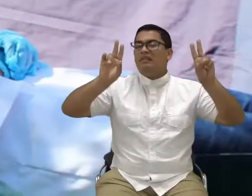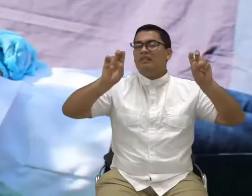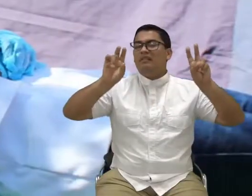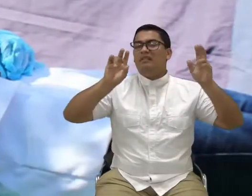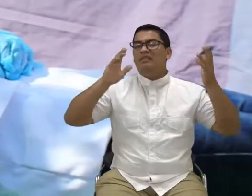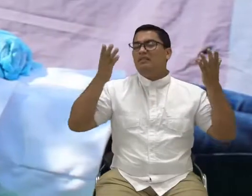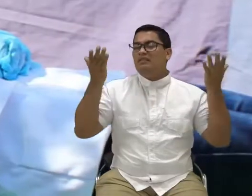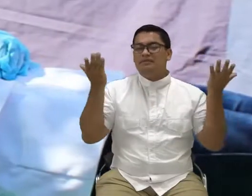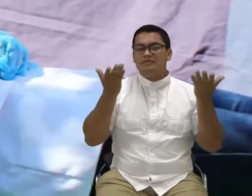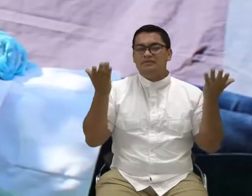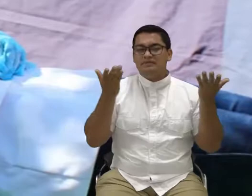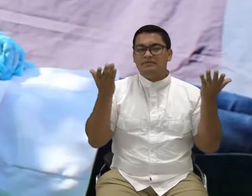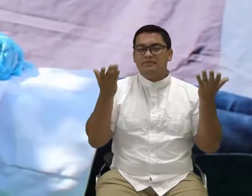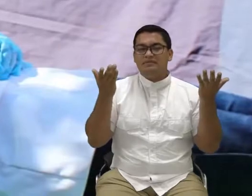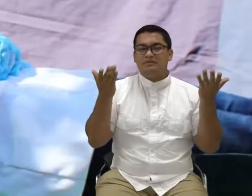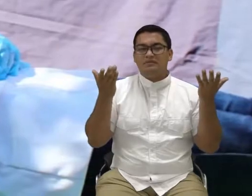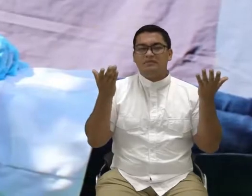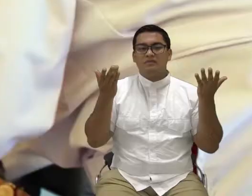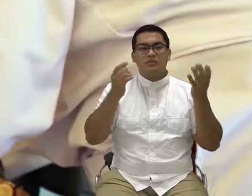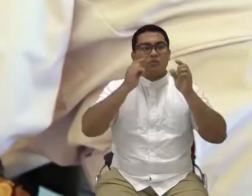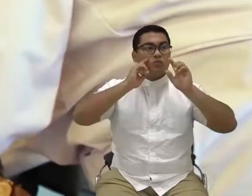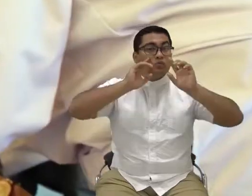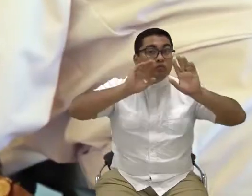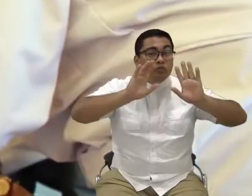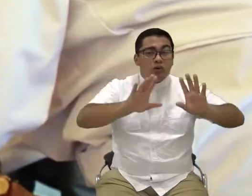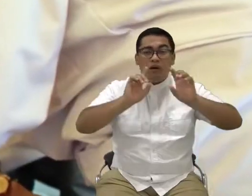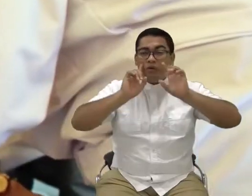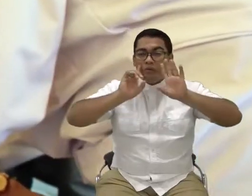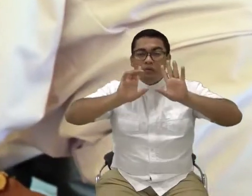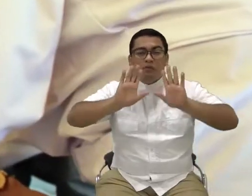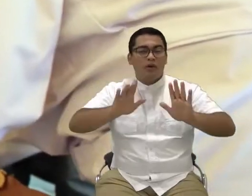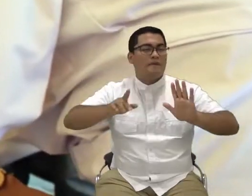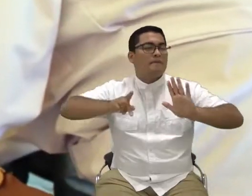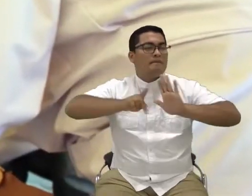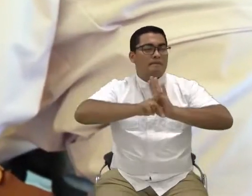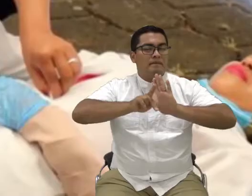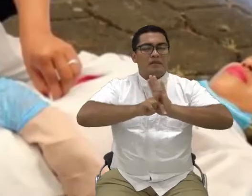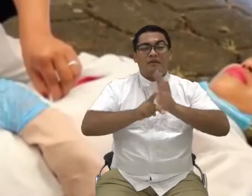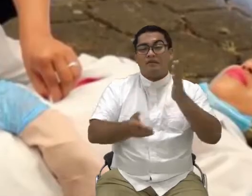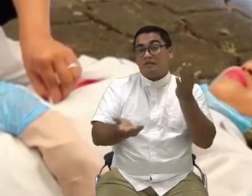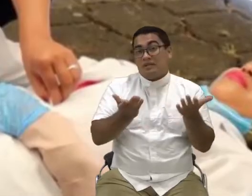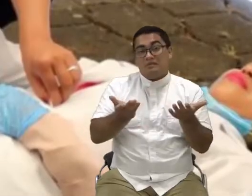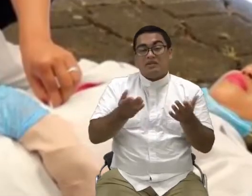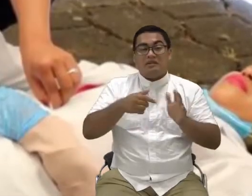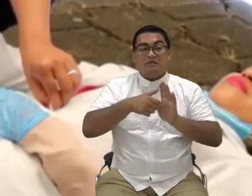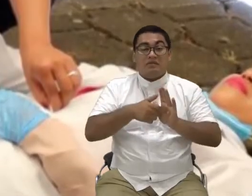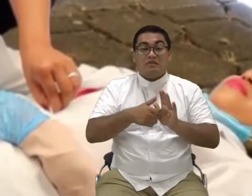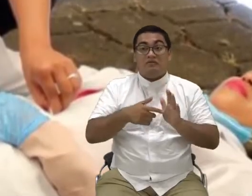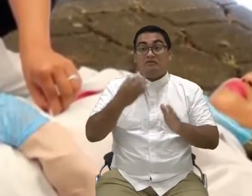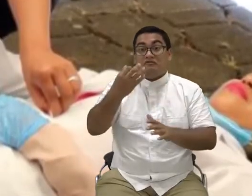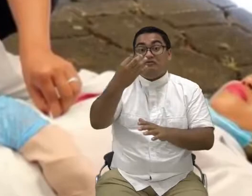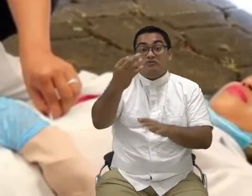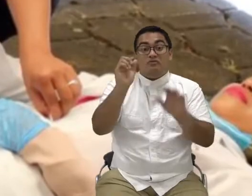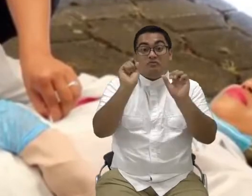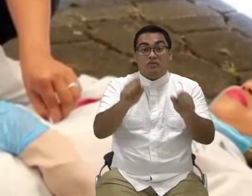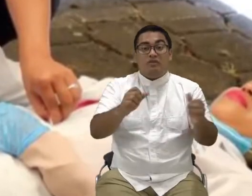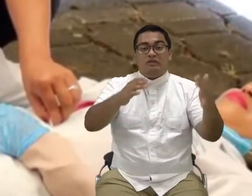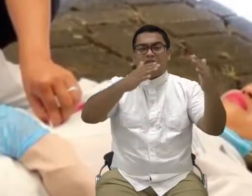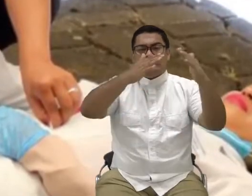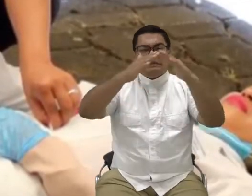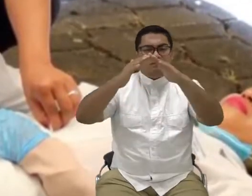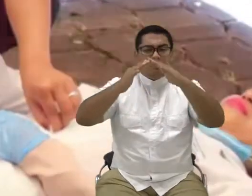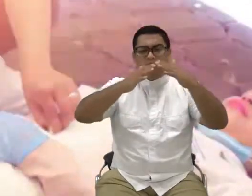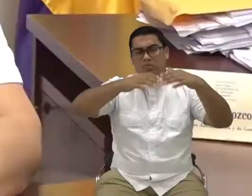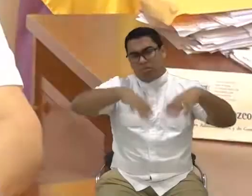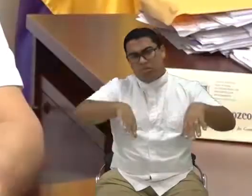todo el tema de riesgo, ¿verdad? Y estamos hablando de riesgo ante desastres